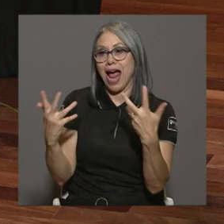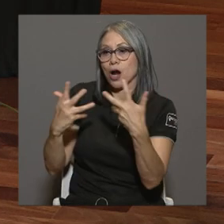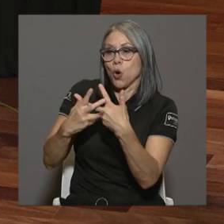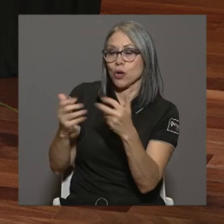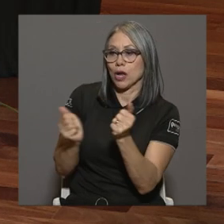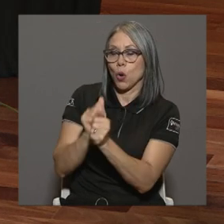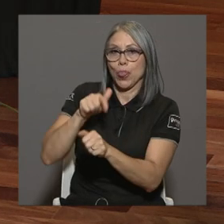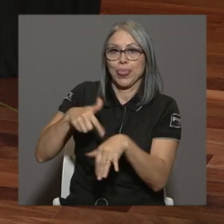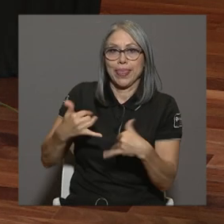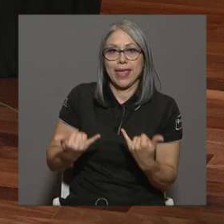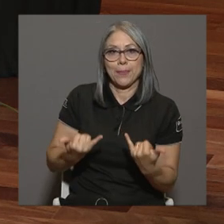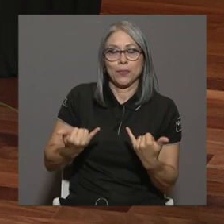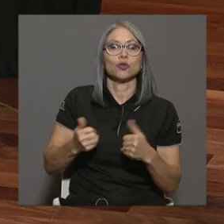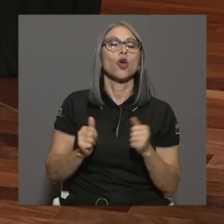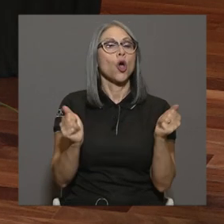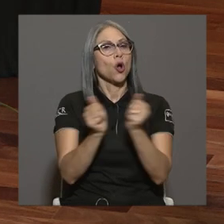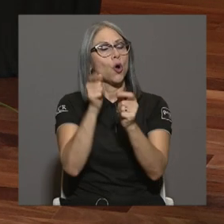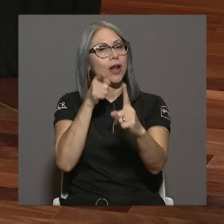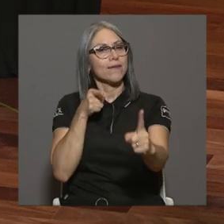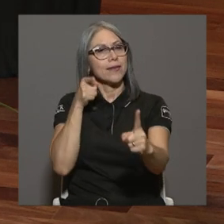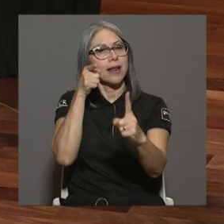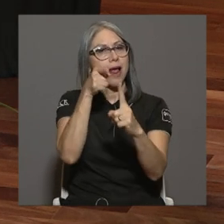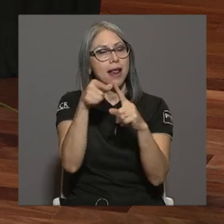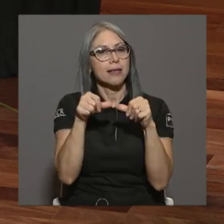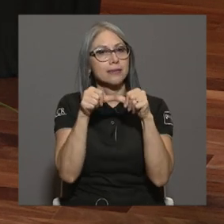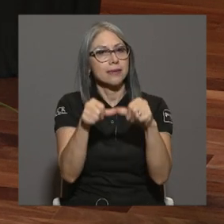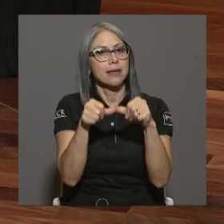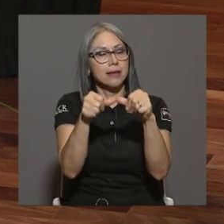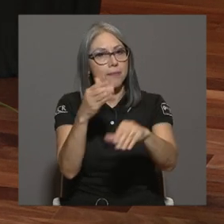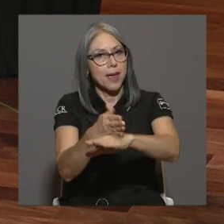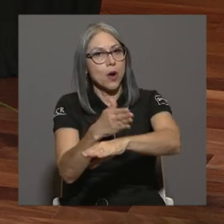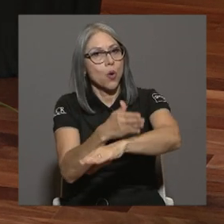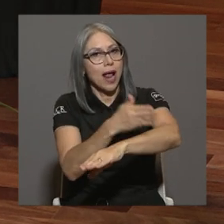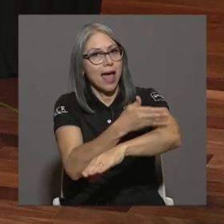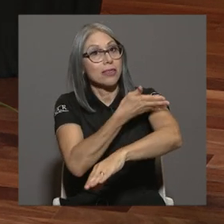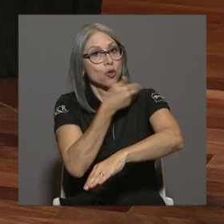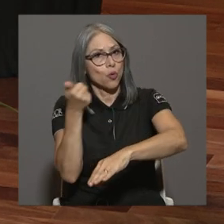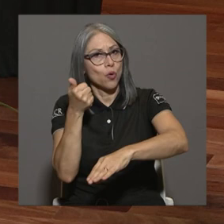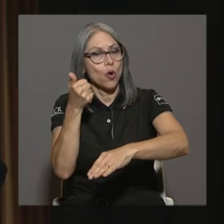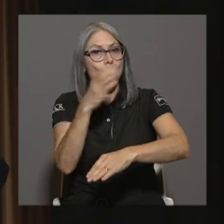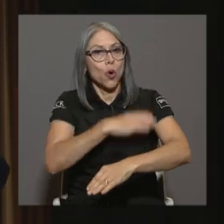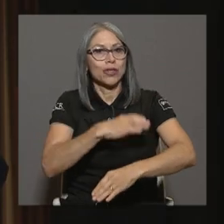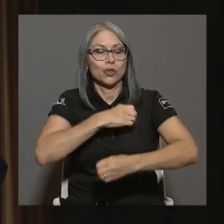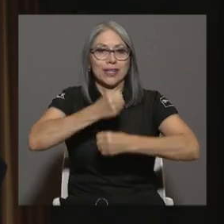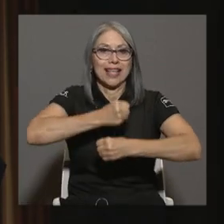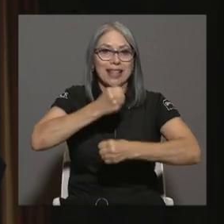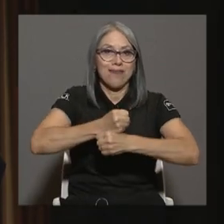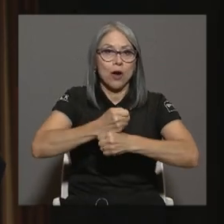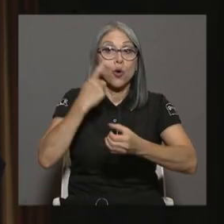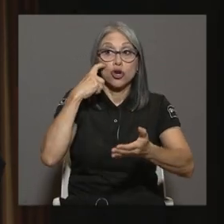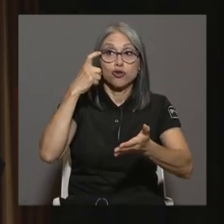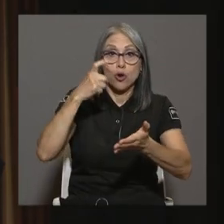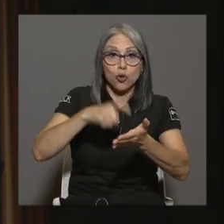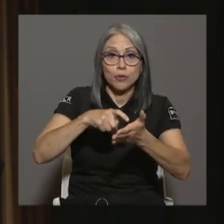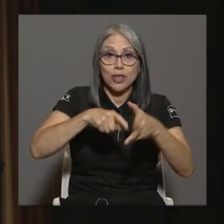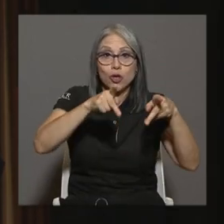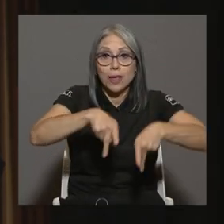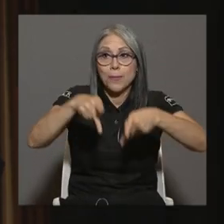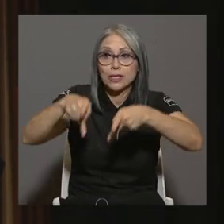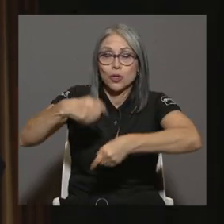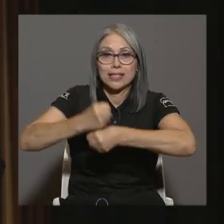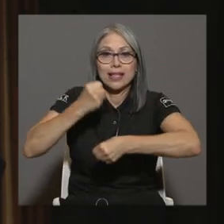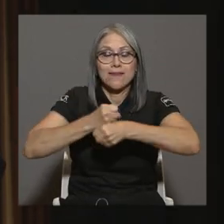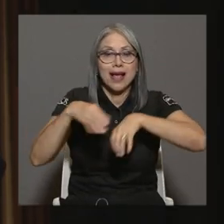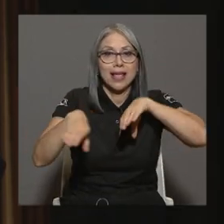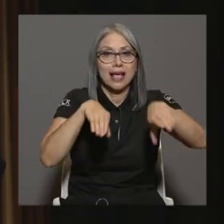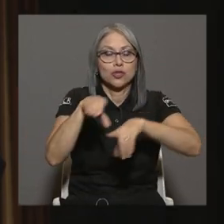tiempos. Con la finalidad de seguir mejorando las condiciones de trabajo y reconocimiento del personal que desarrolla la acción